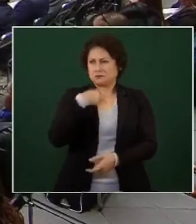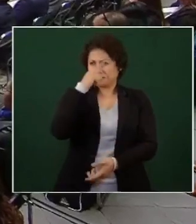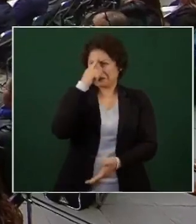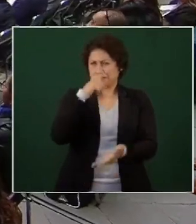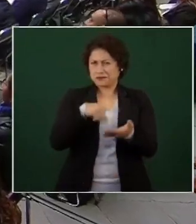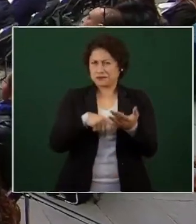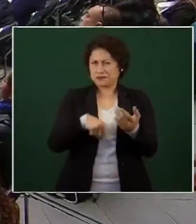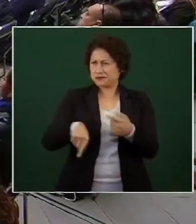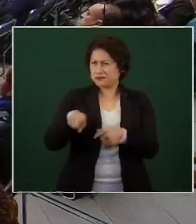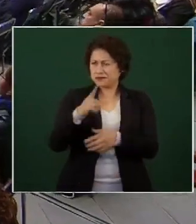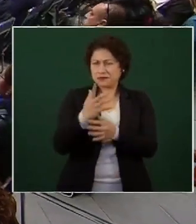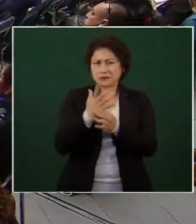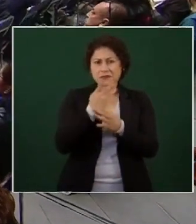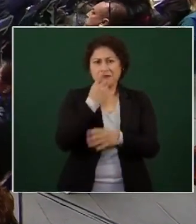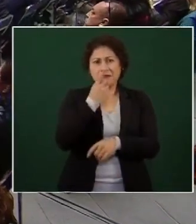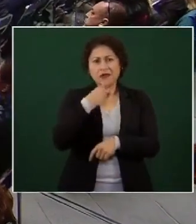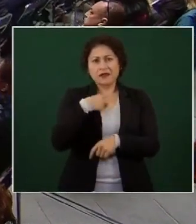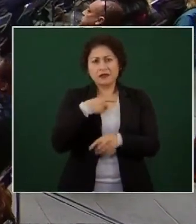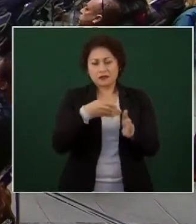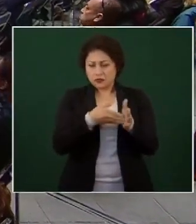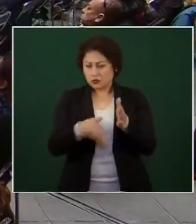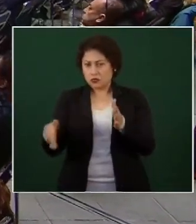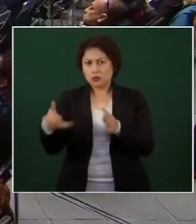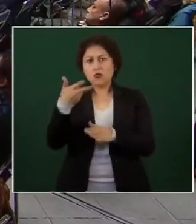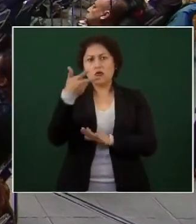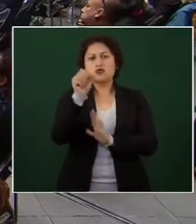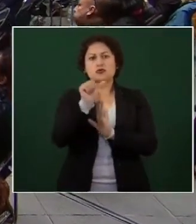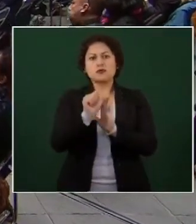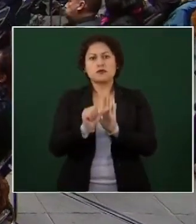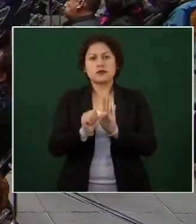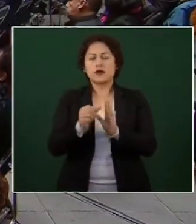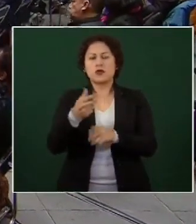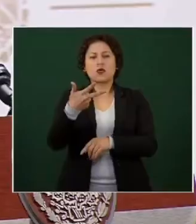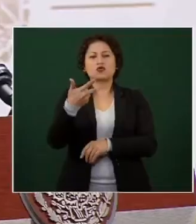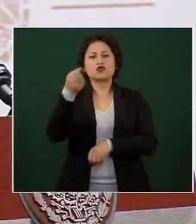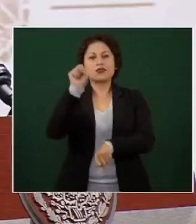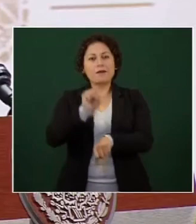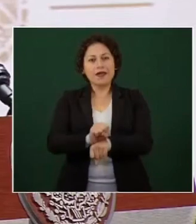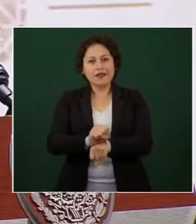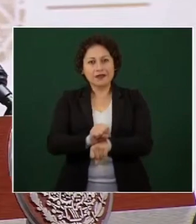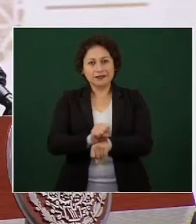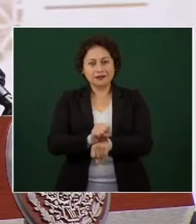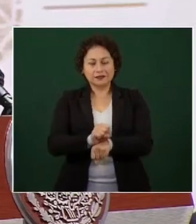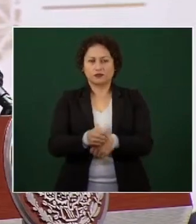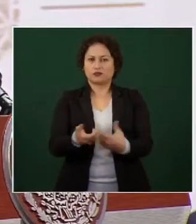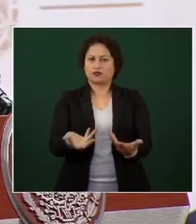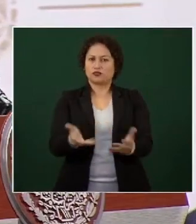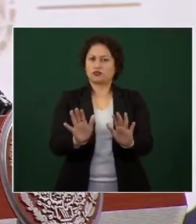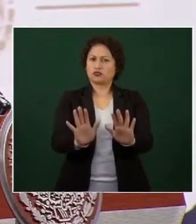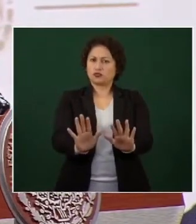son 8 semanas. Entonces, no nos adelantemos.